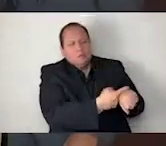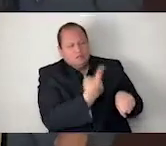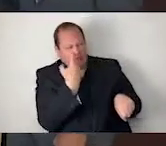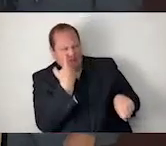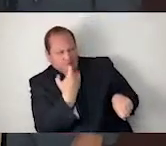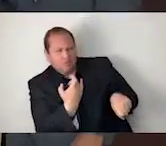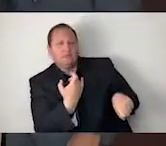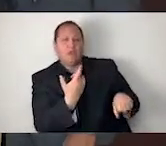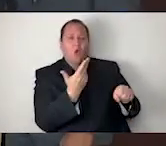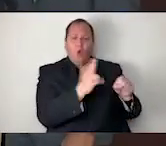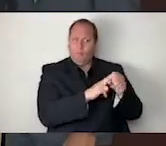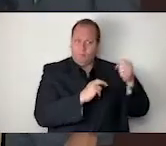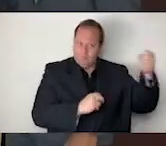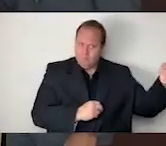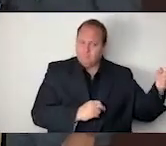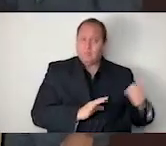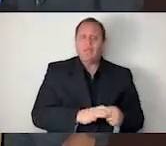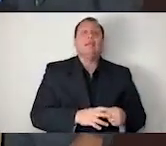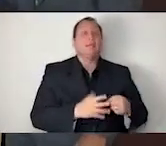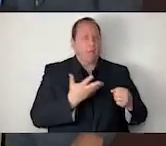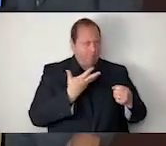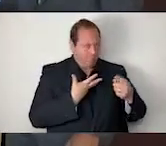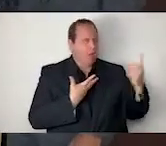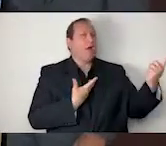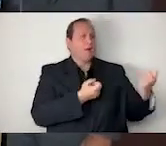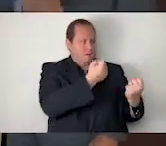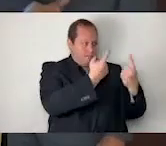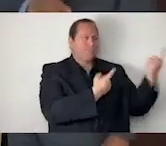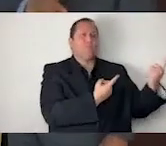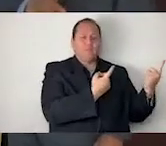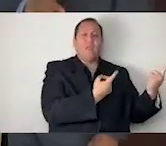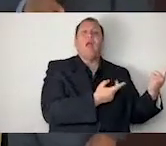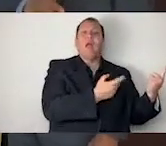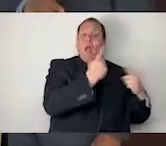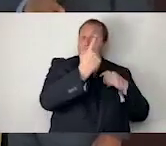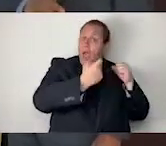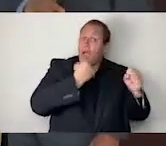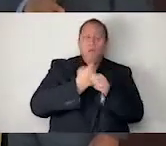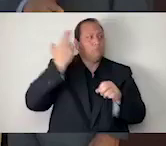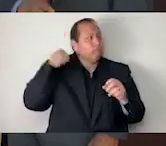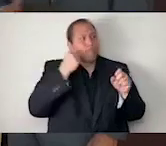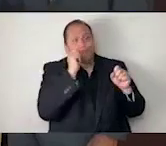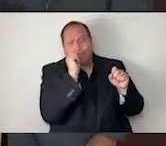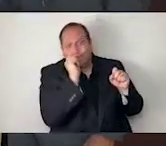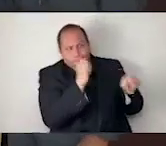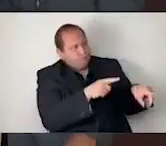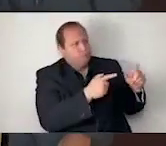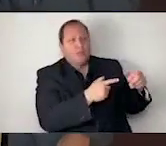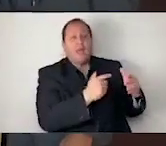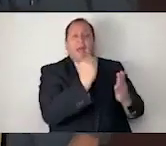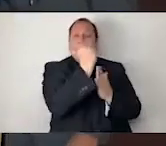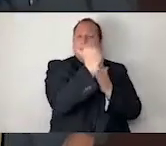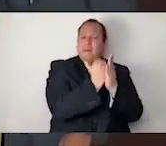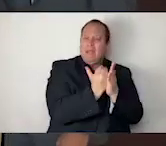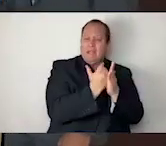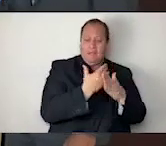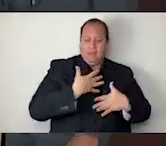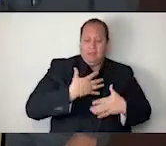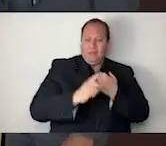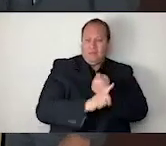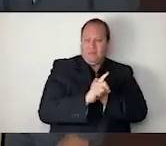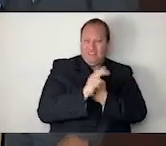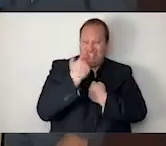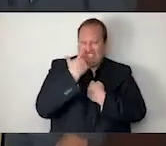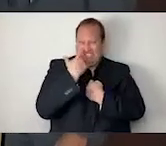tenemos menos neumonías atípicas en este ejercicio que en el ejercicio comparado con el año anterior pero aquí le agregamos el